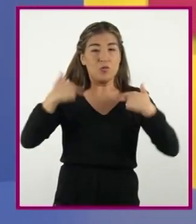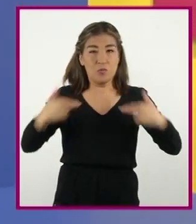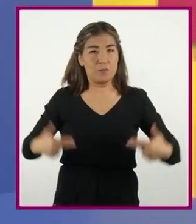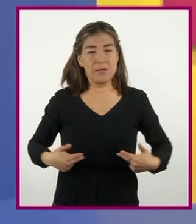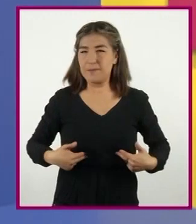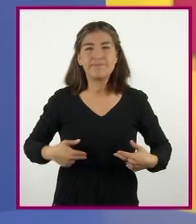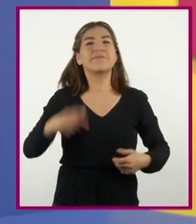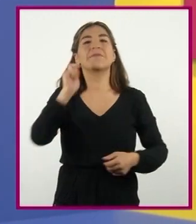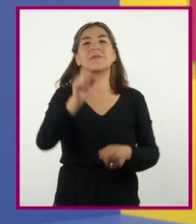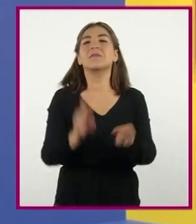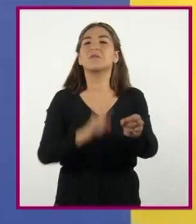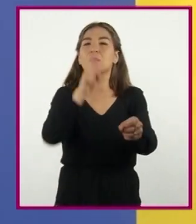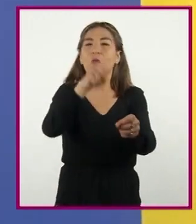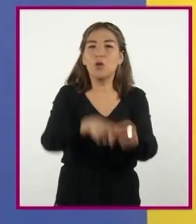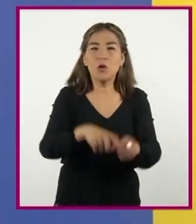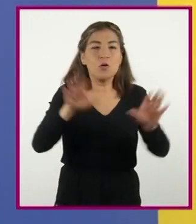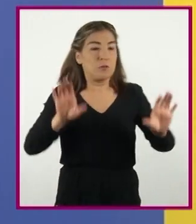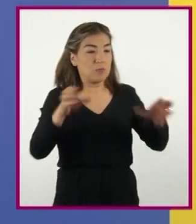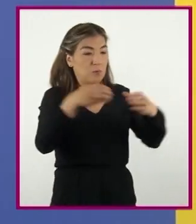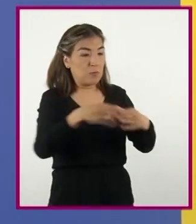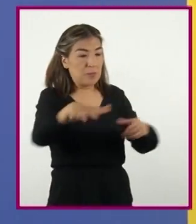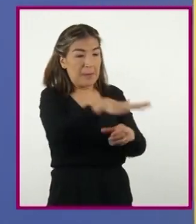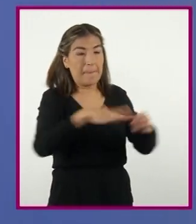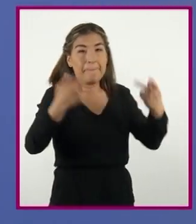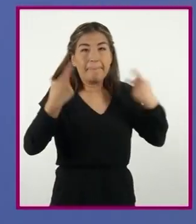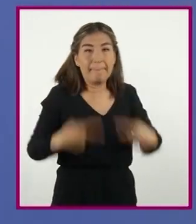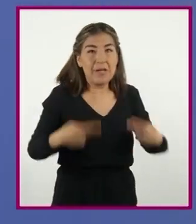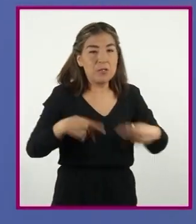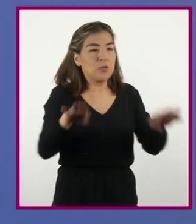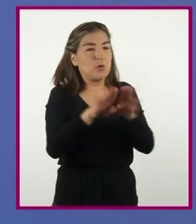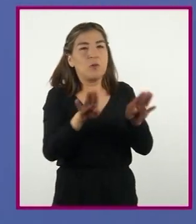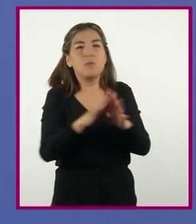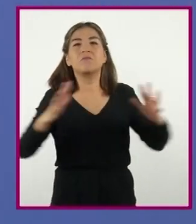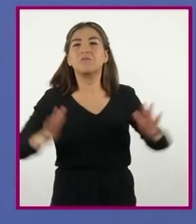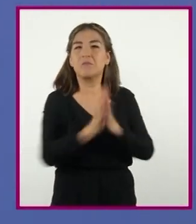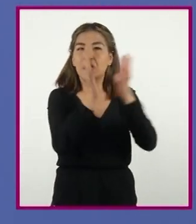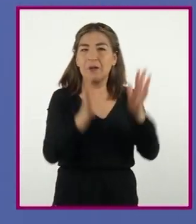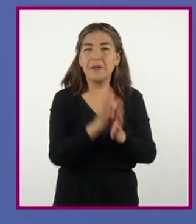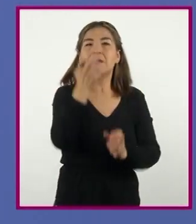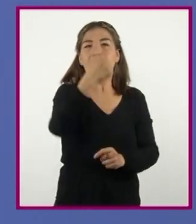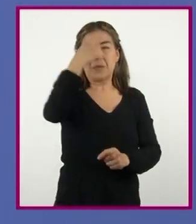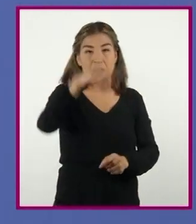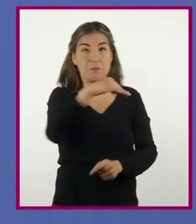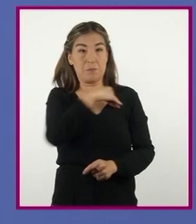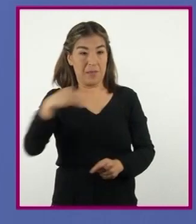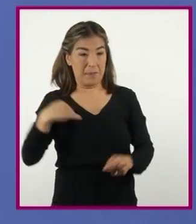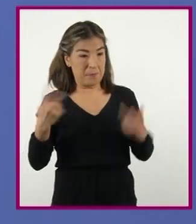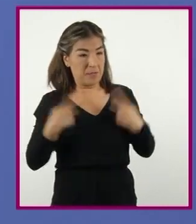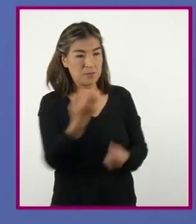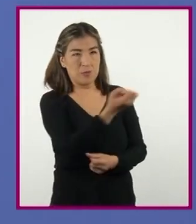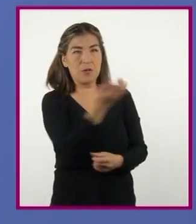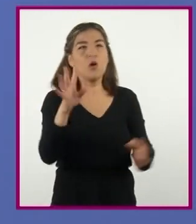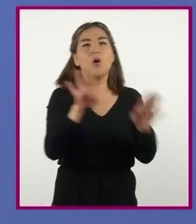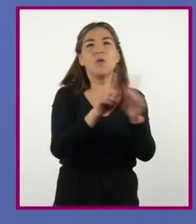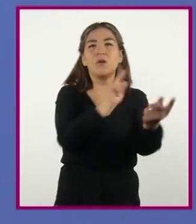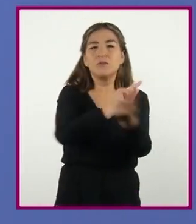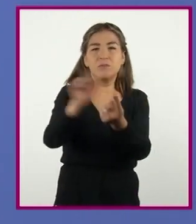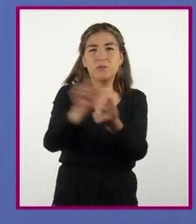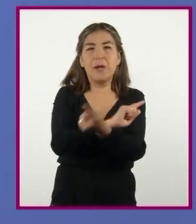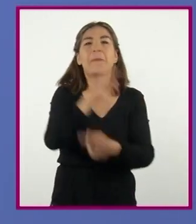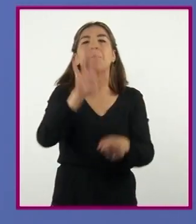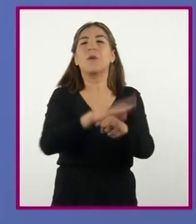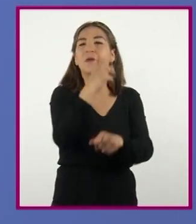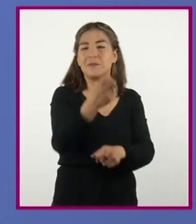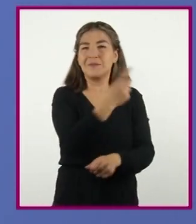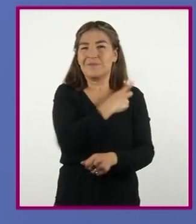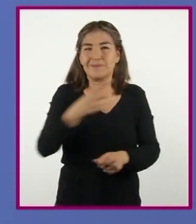Pertenecer a una comunidad nos exige participar, convivir con sus miembros. Por eso es necesario tener la